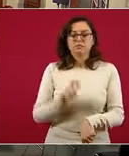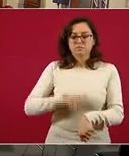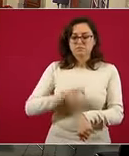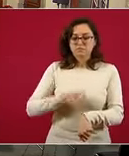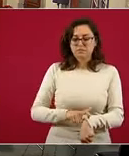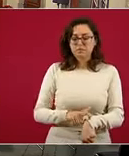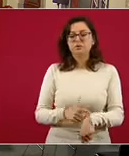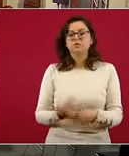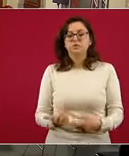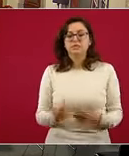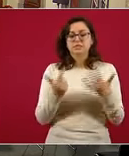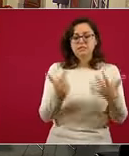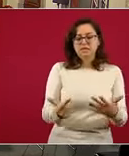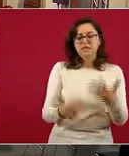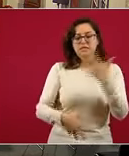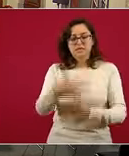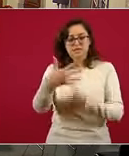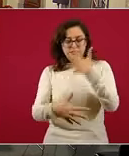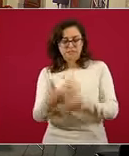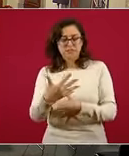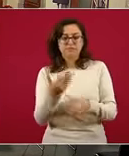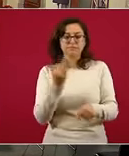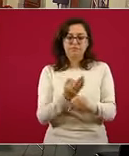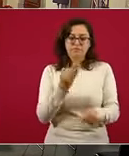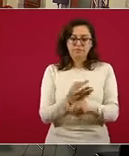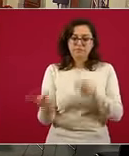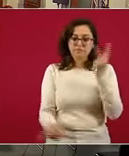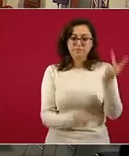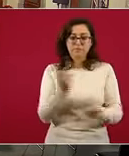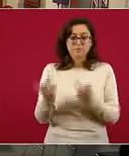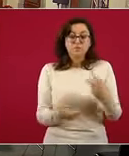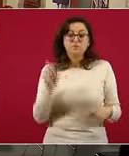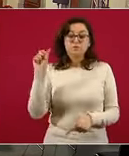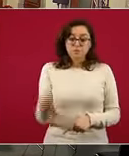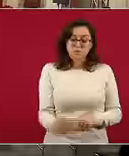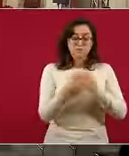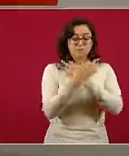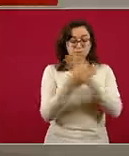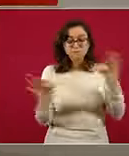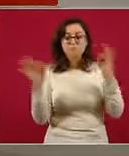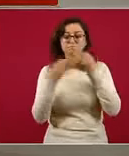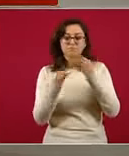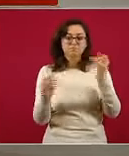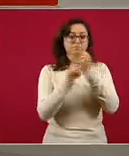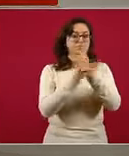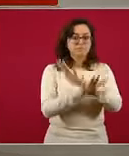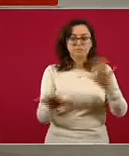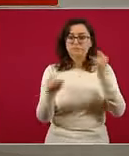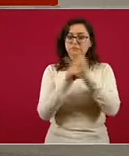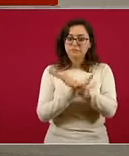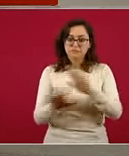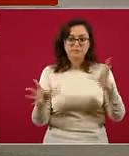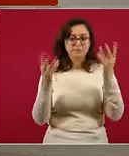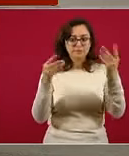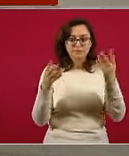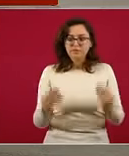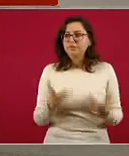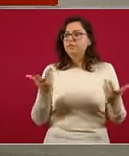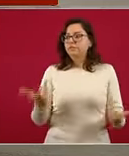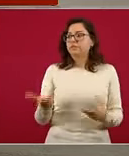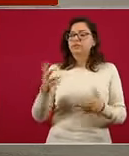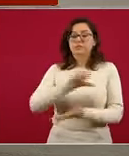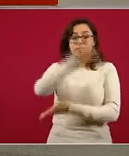tenemos tiempo suficiente para varias preguntas. Hoy fue un día con varios anuncios relevantes para el Valle de México, para la Ciudad